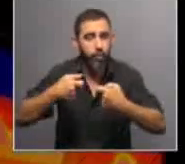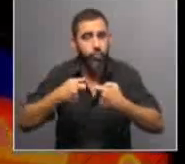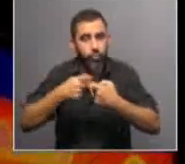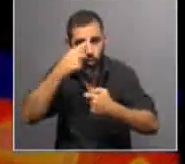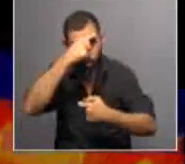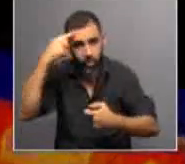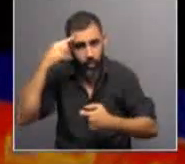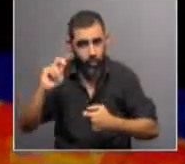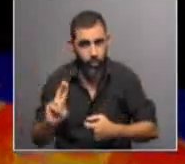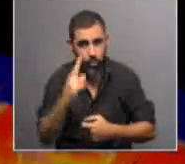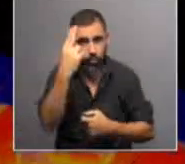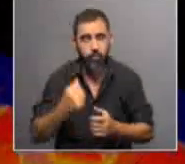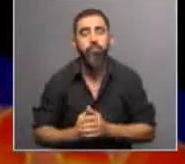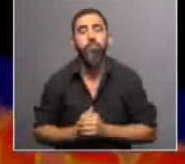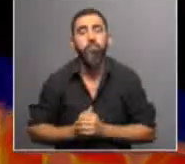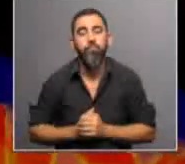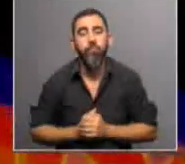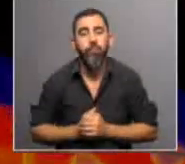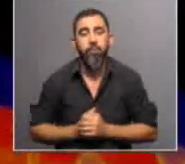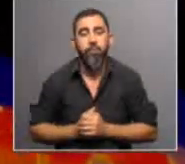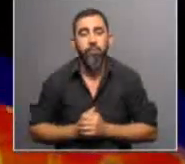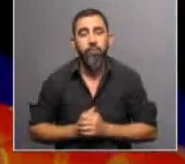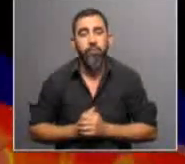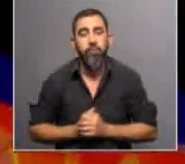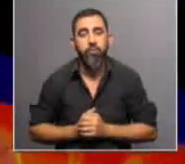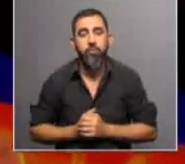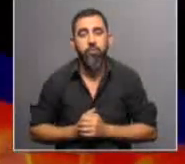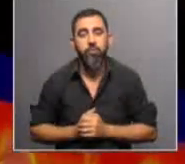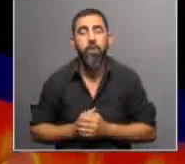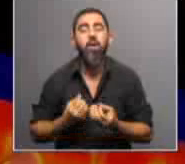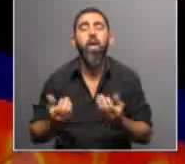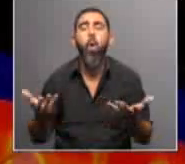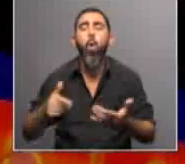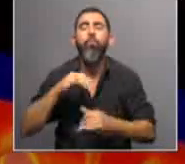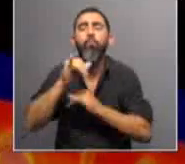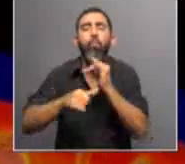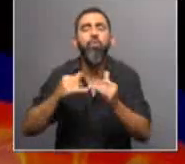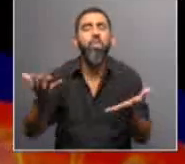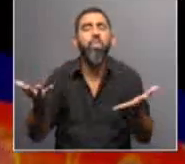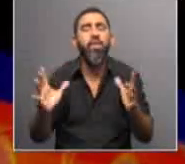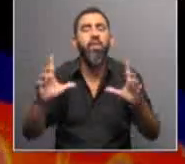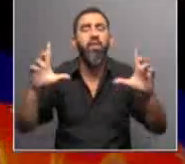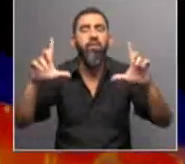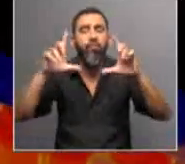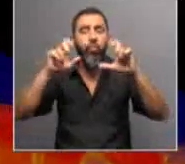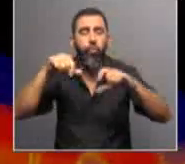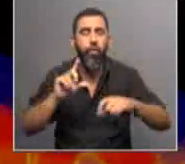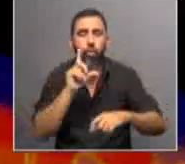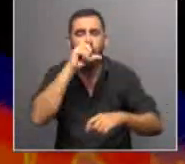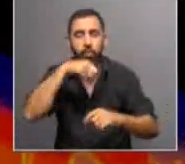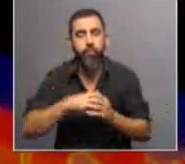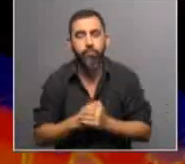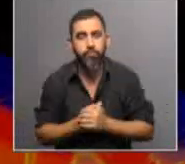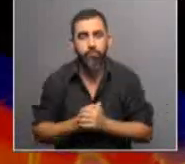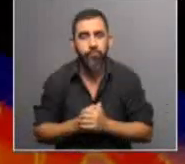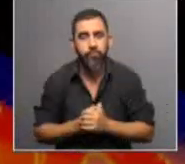asociación Down del Uruguay. More, ¿qué nos traes hoy del Centro de Fotografía de Montevideo? Hablaste algo